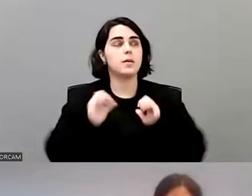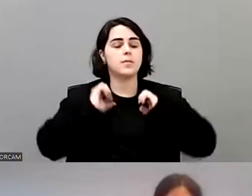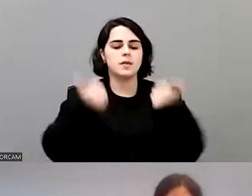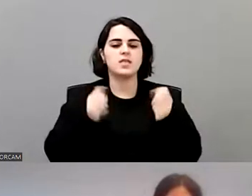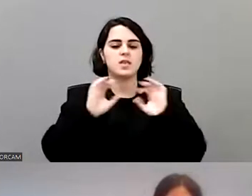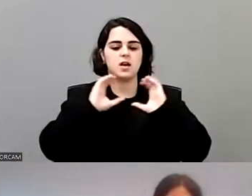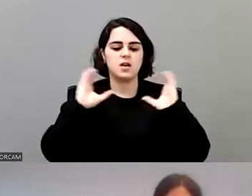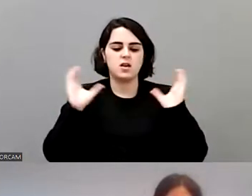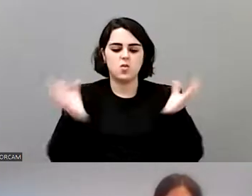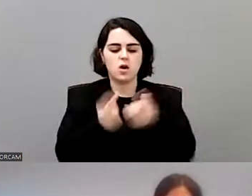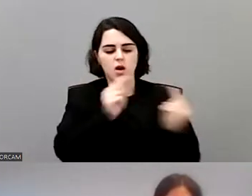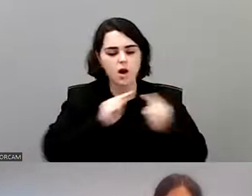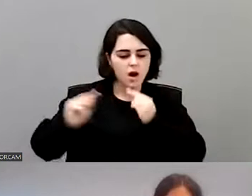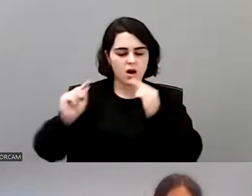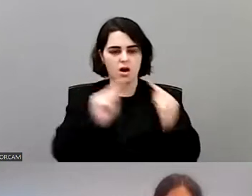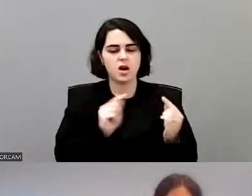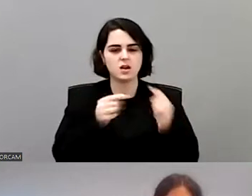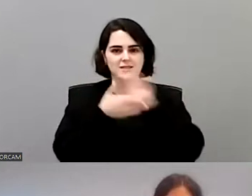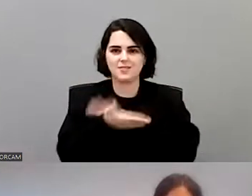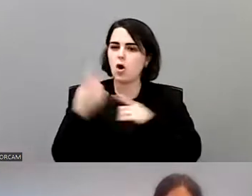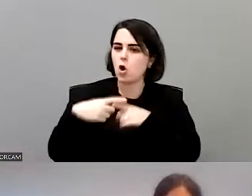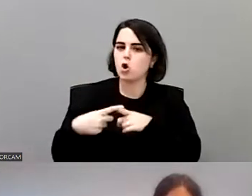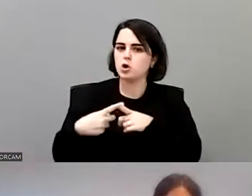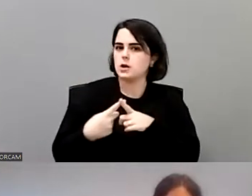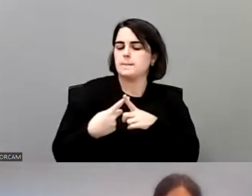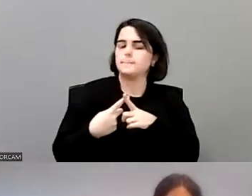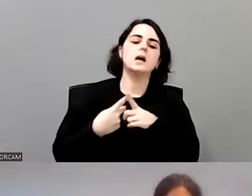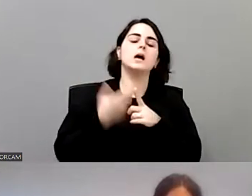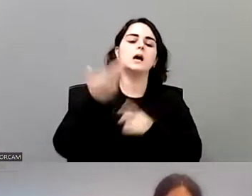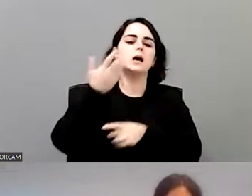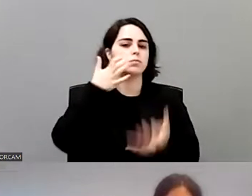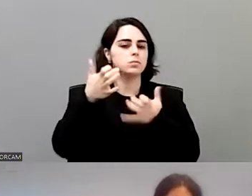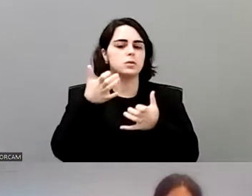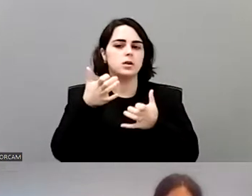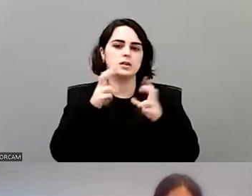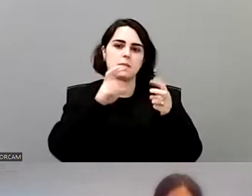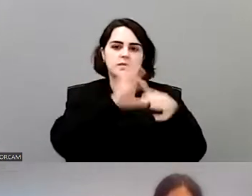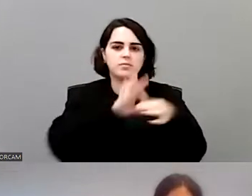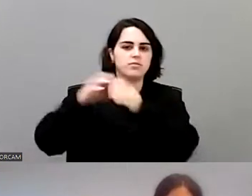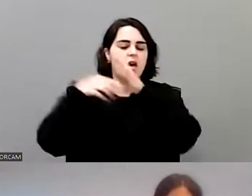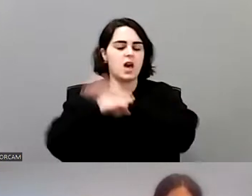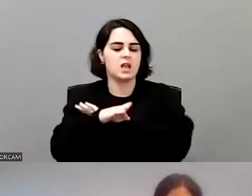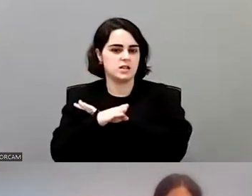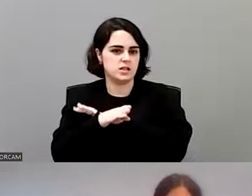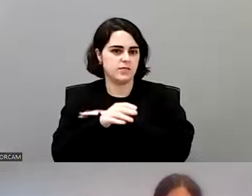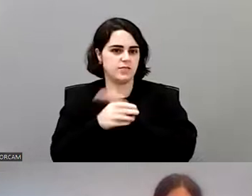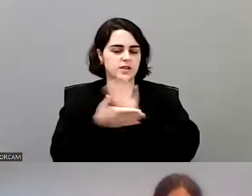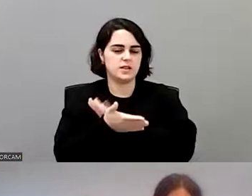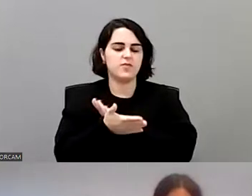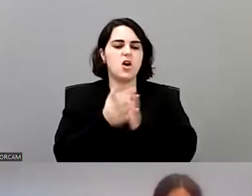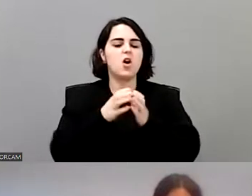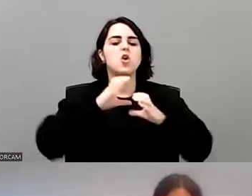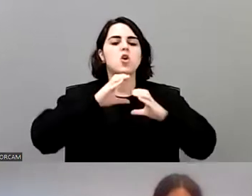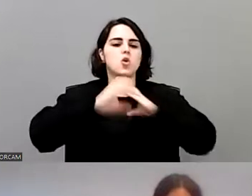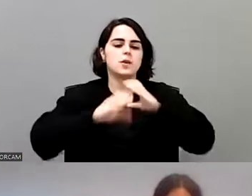que abordaremos otro de los elementos clave que comentábamos en materia de accesibilidad, que es la comunicación aumentativa y